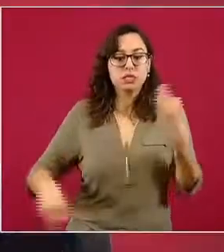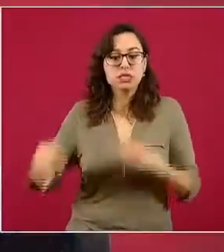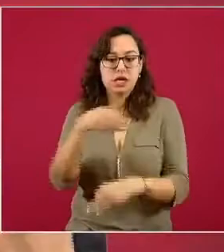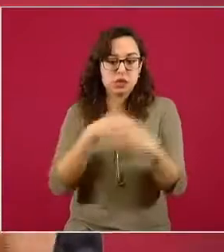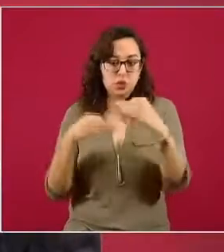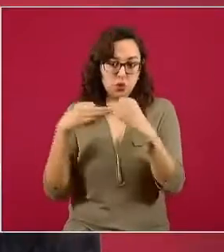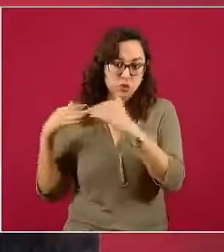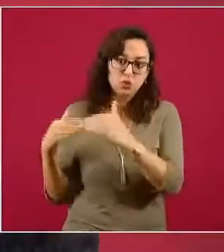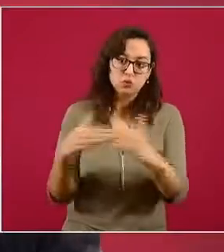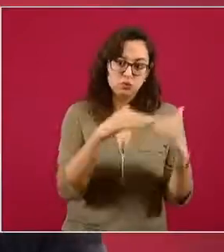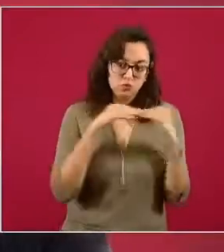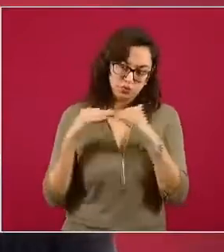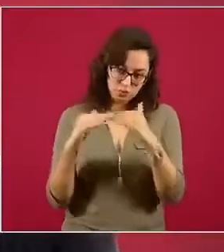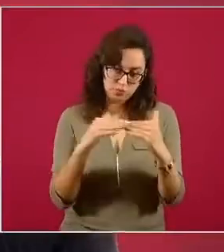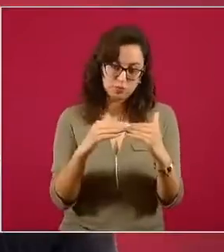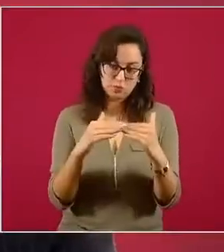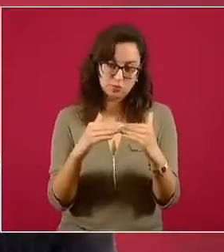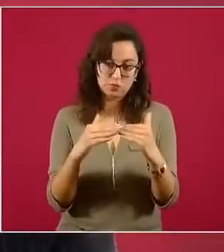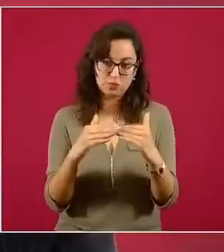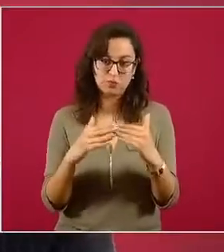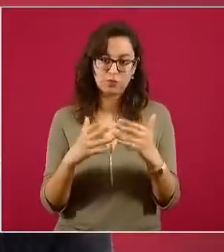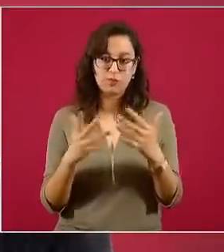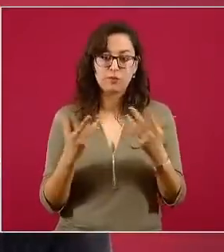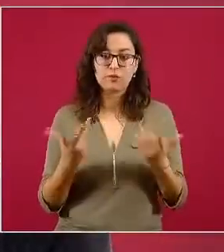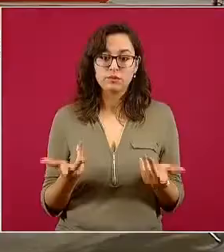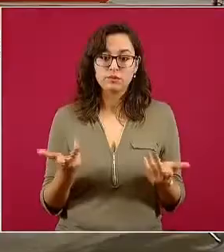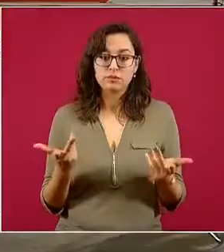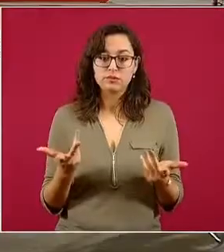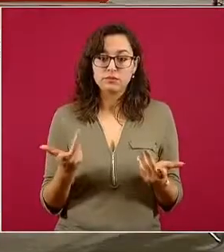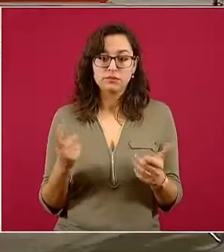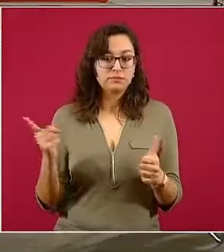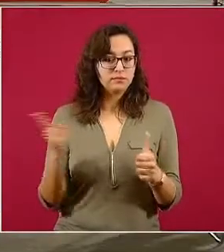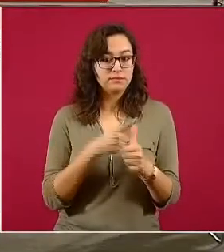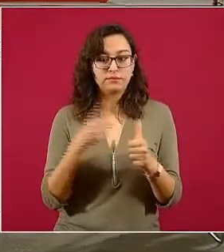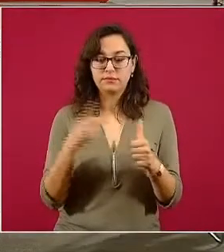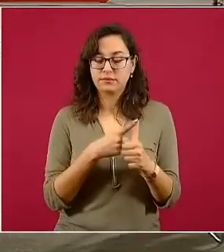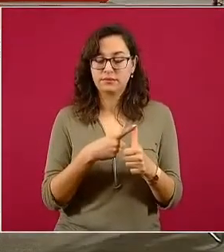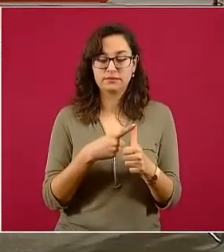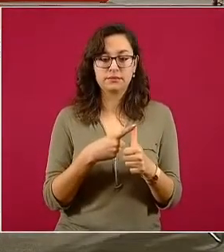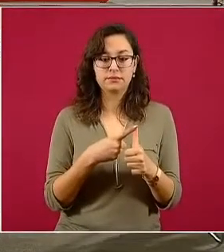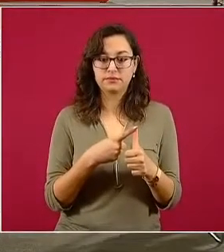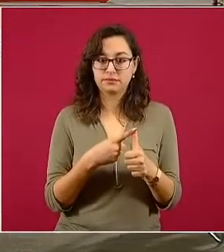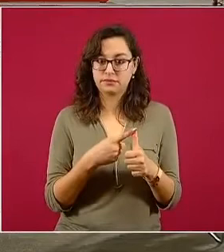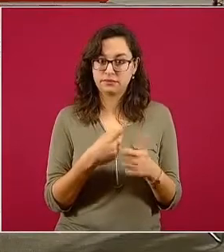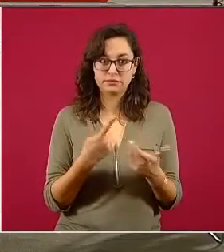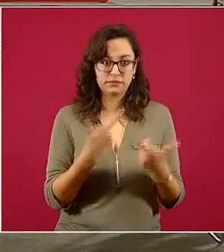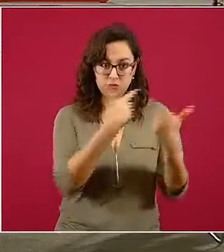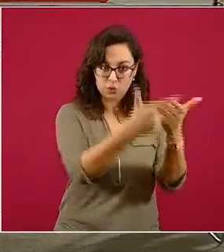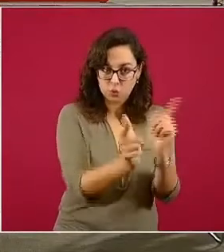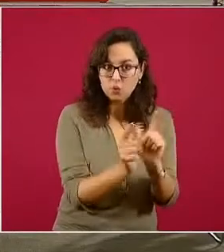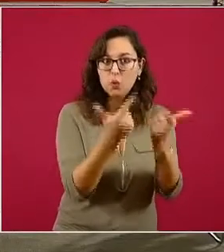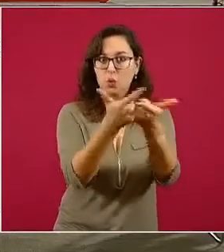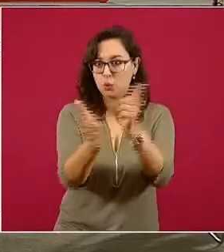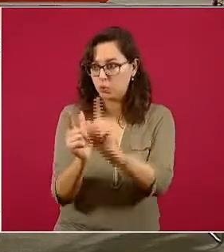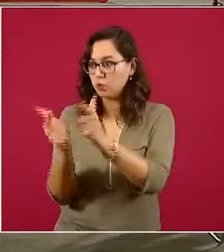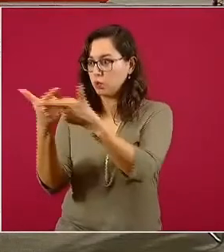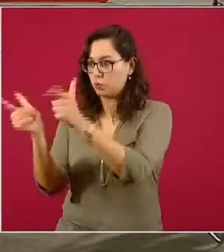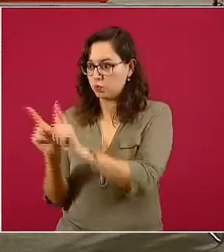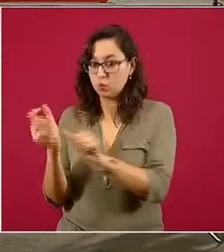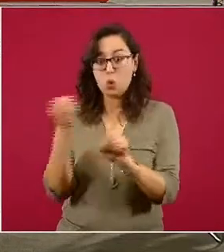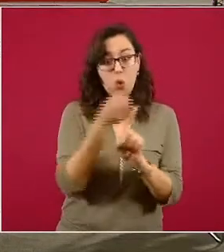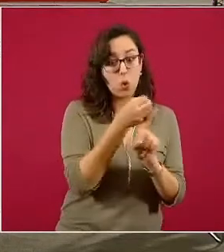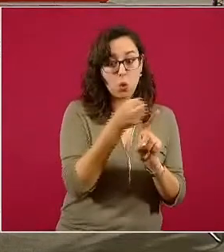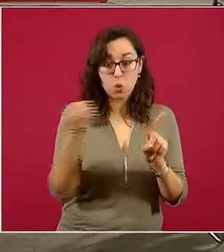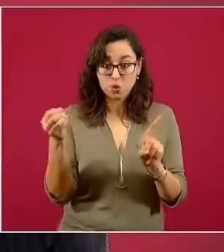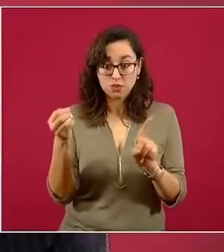equidad y conducido por la priorización que el gobierno mexicano establece. Interpretación